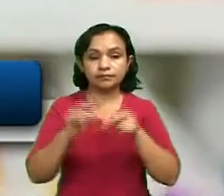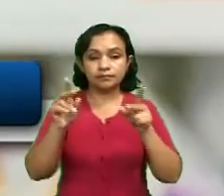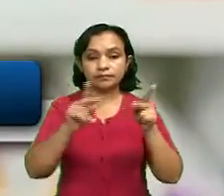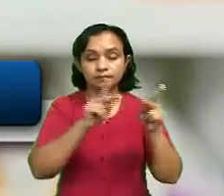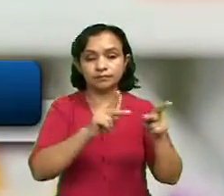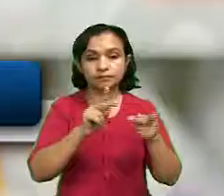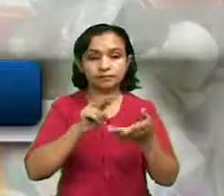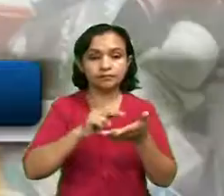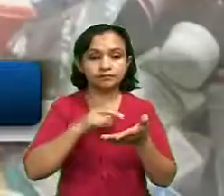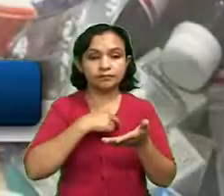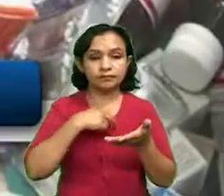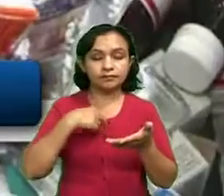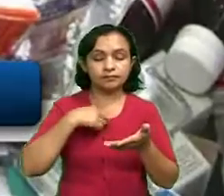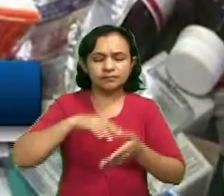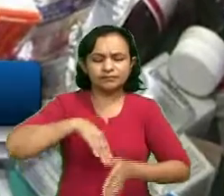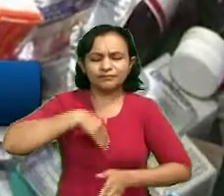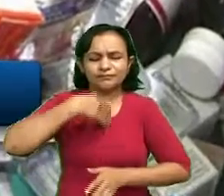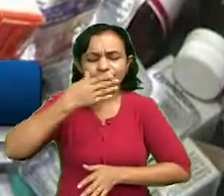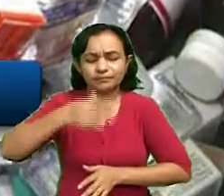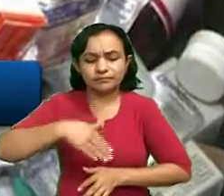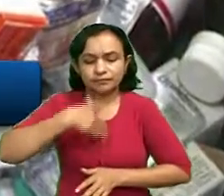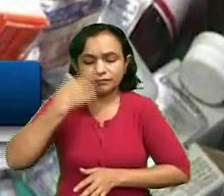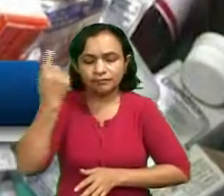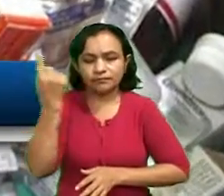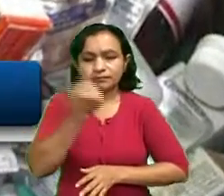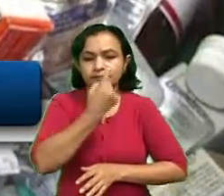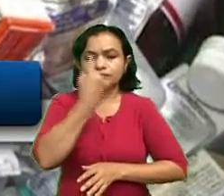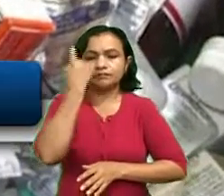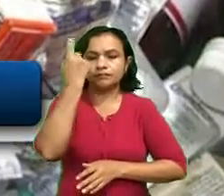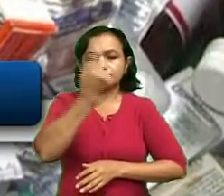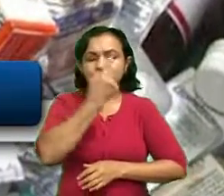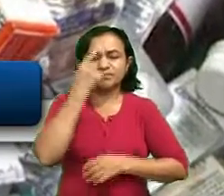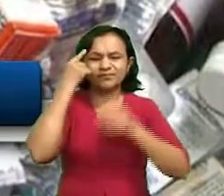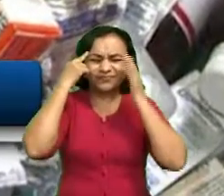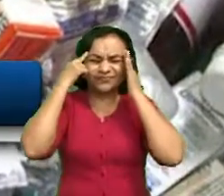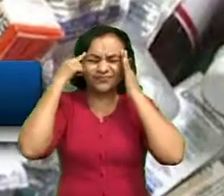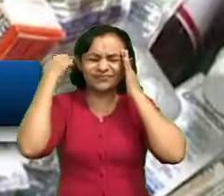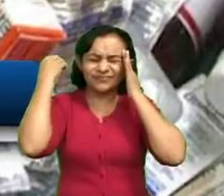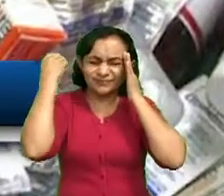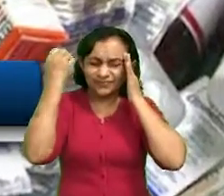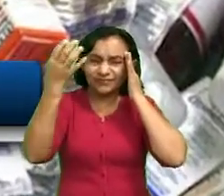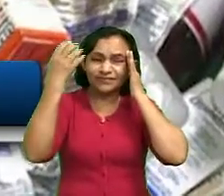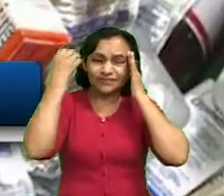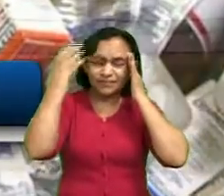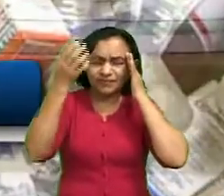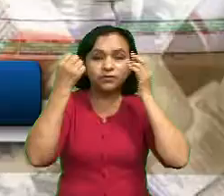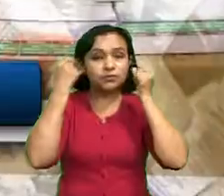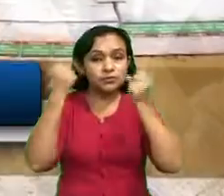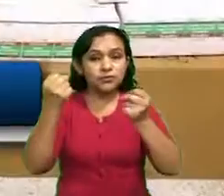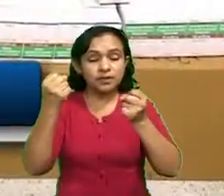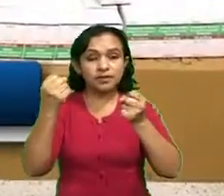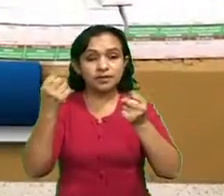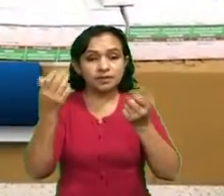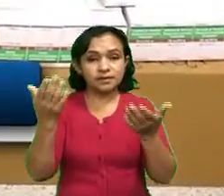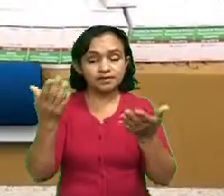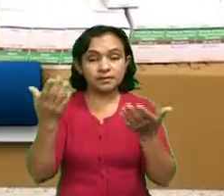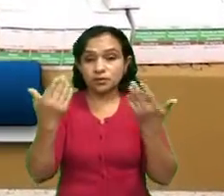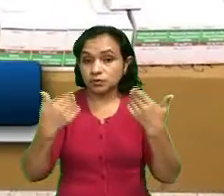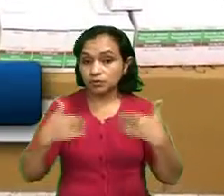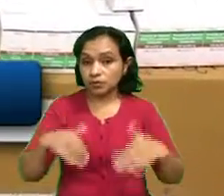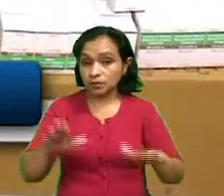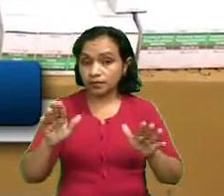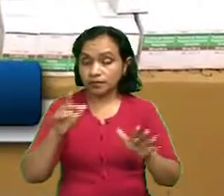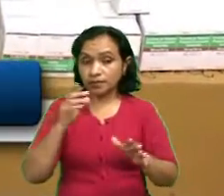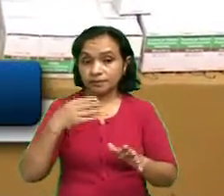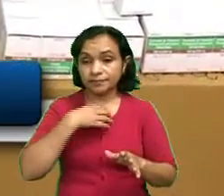productos lo que te van a producir son náuseas, mareos, dolores intensos de cabeza. Entonces, si eso no es algo normal que